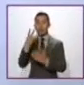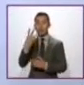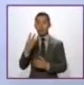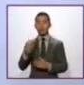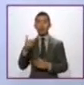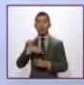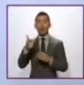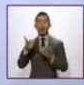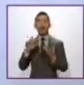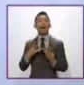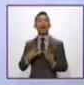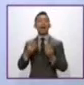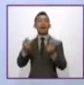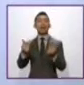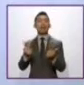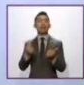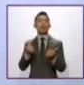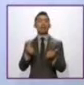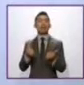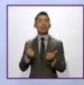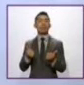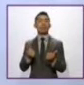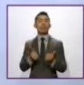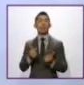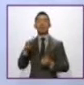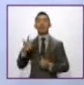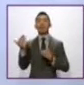va a gastar